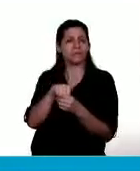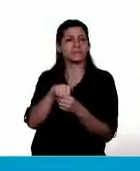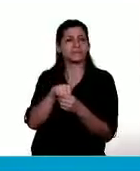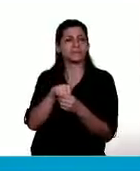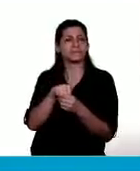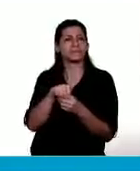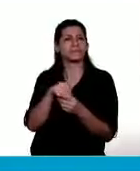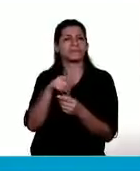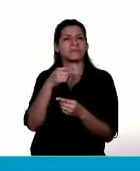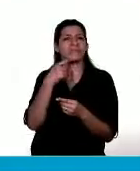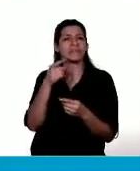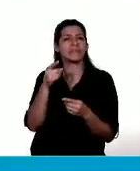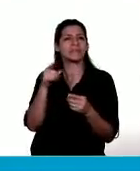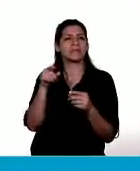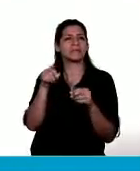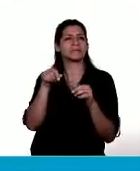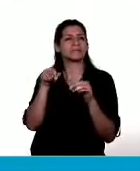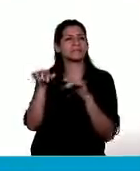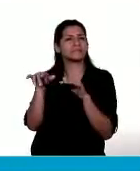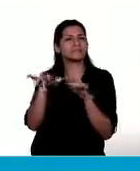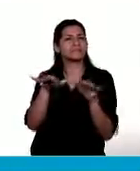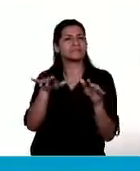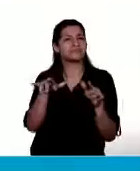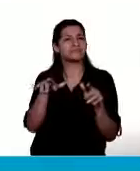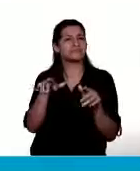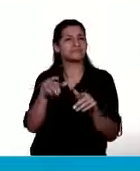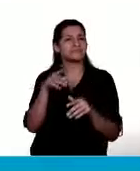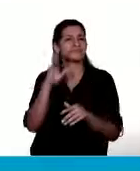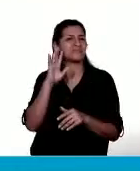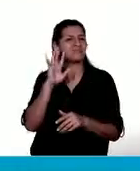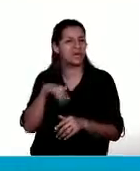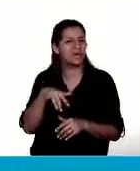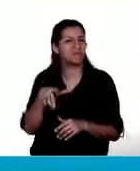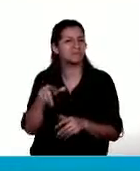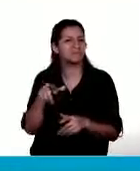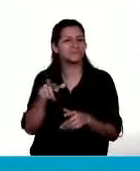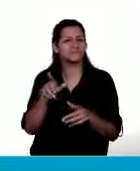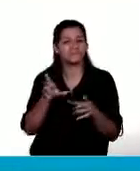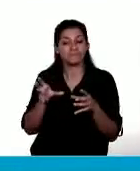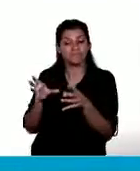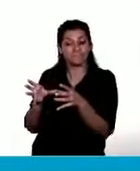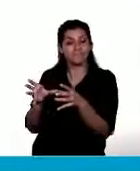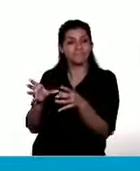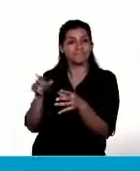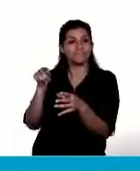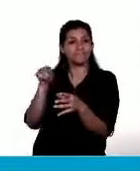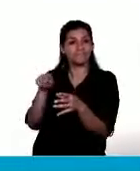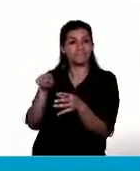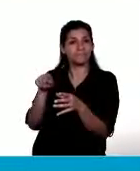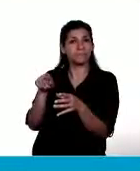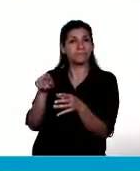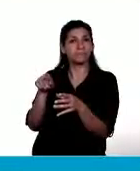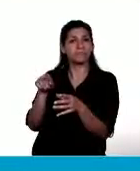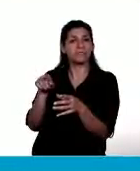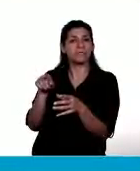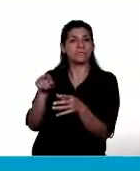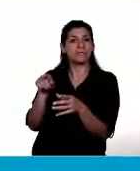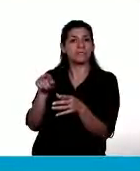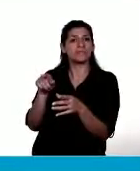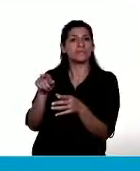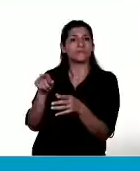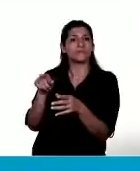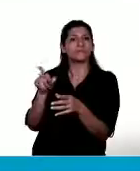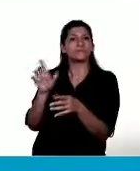dichos descabellados, nefastos, de un sector de la parte más retrógrada